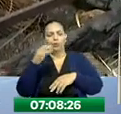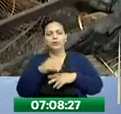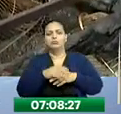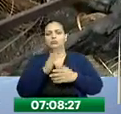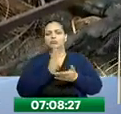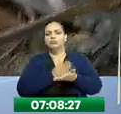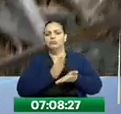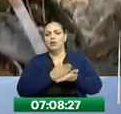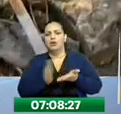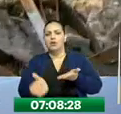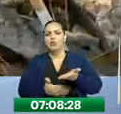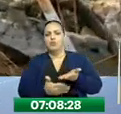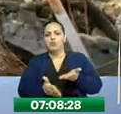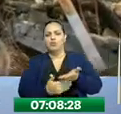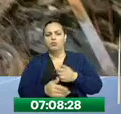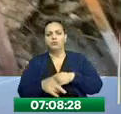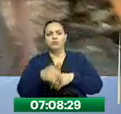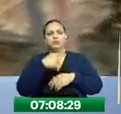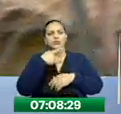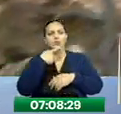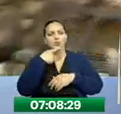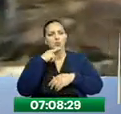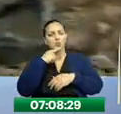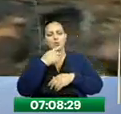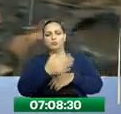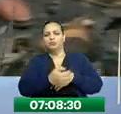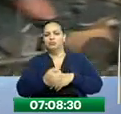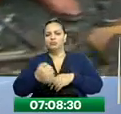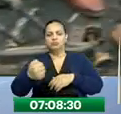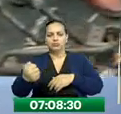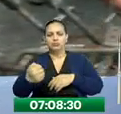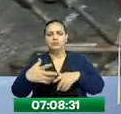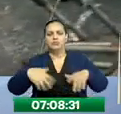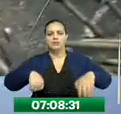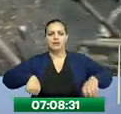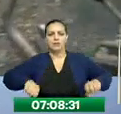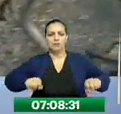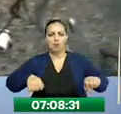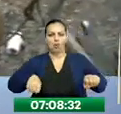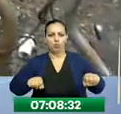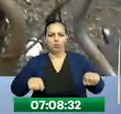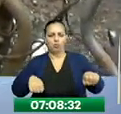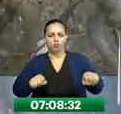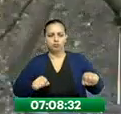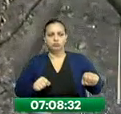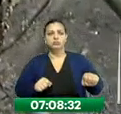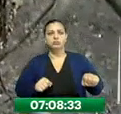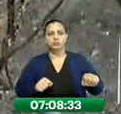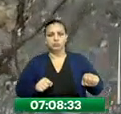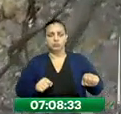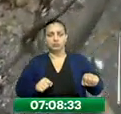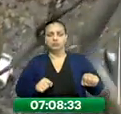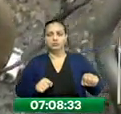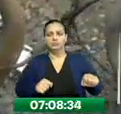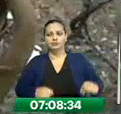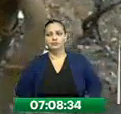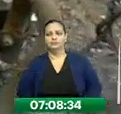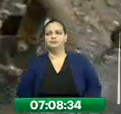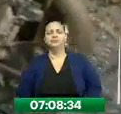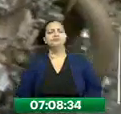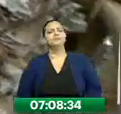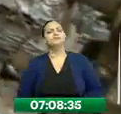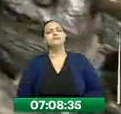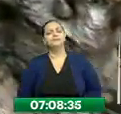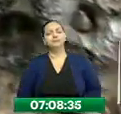cocina, refrigeradora, esta motocicleta que el señor utilizaba para su negocio, para transportar